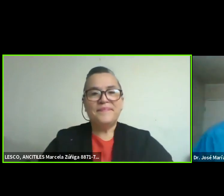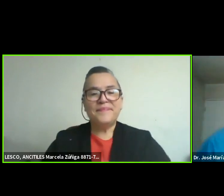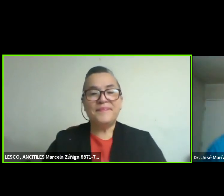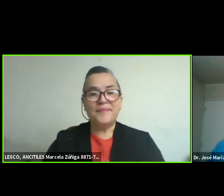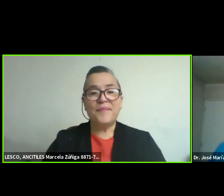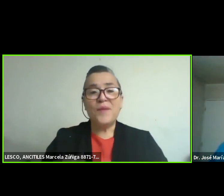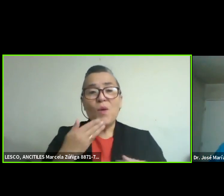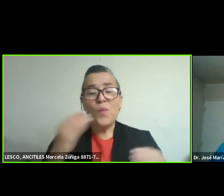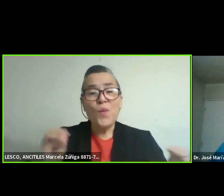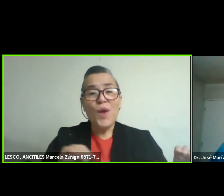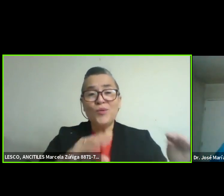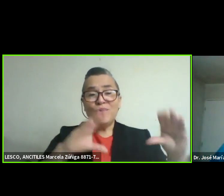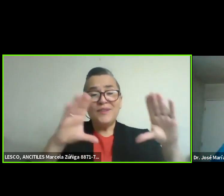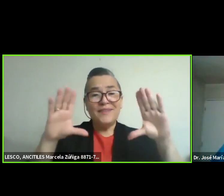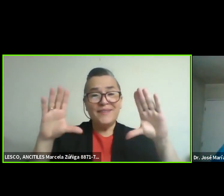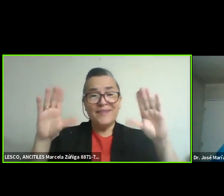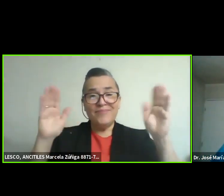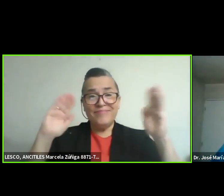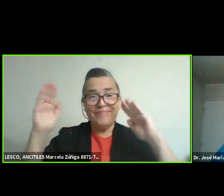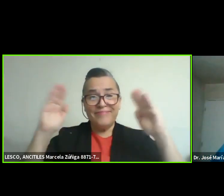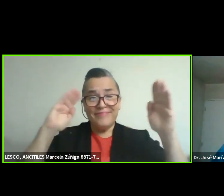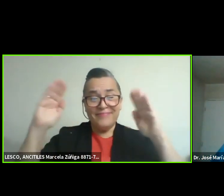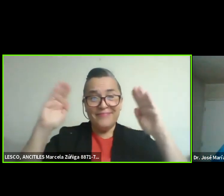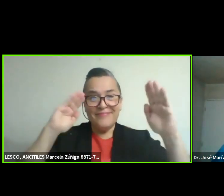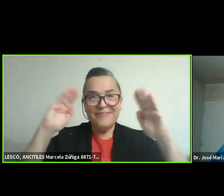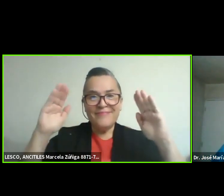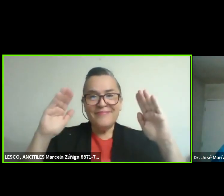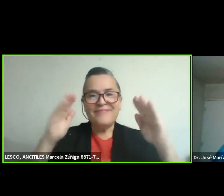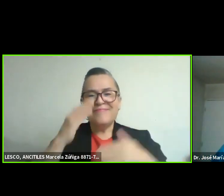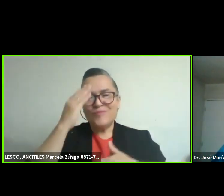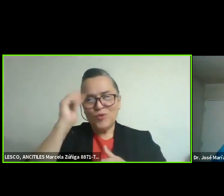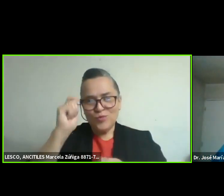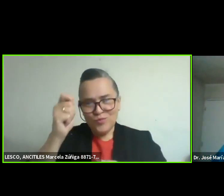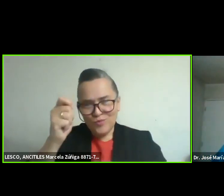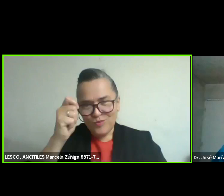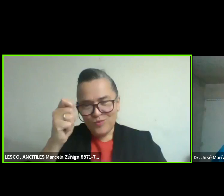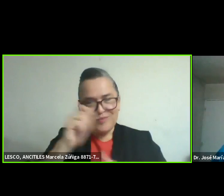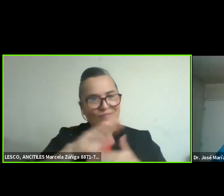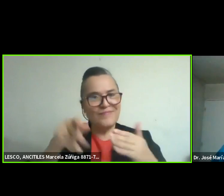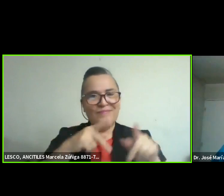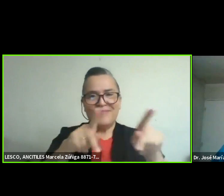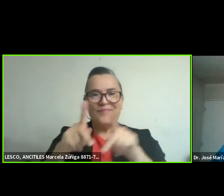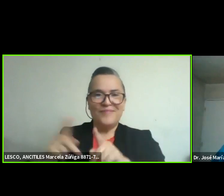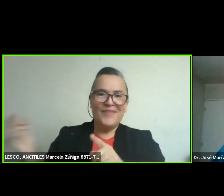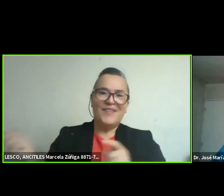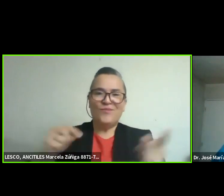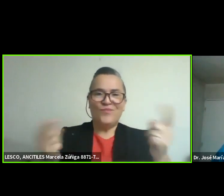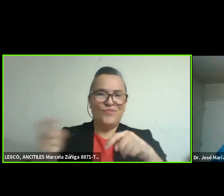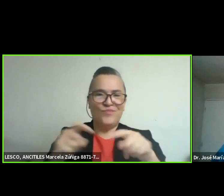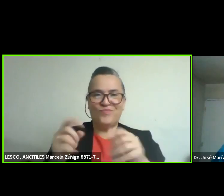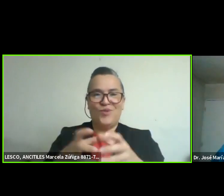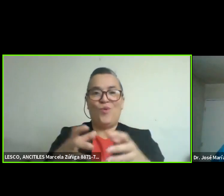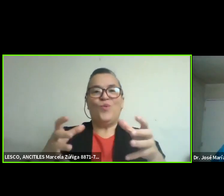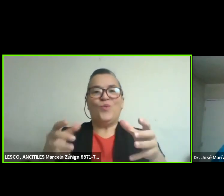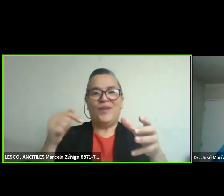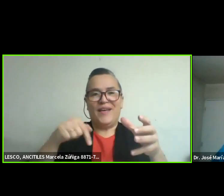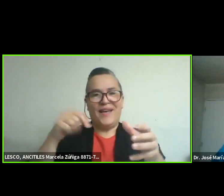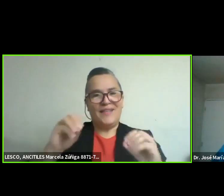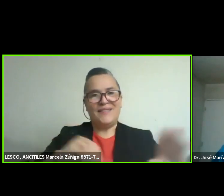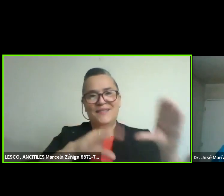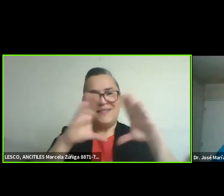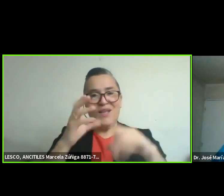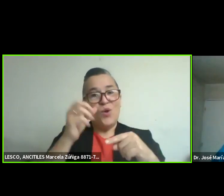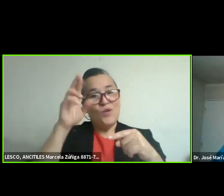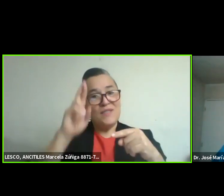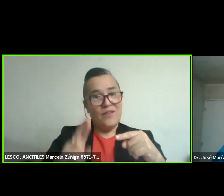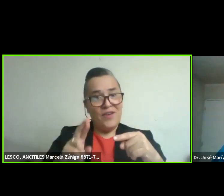muy buenos días un saludo muy cordial a todas las personas que nos acompañan esta mañana en costa rica y